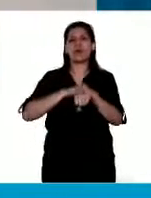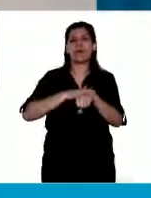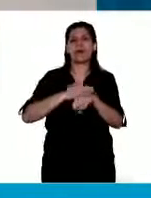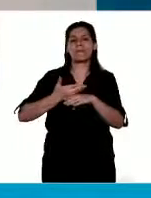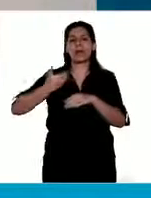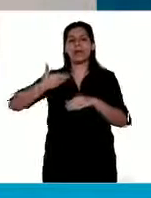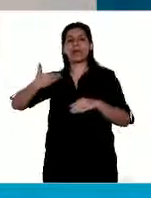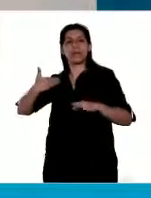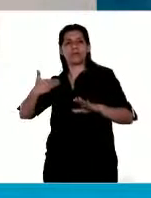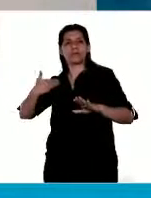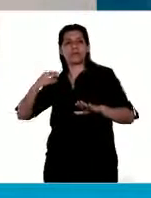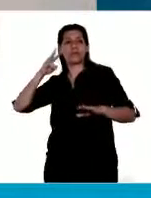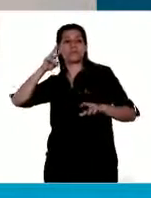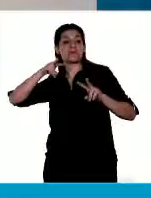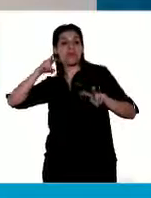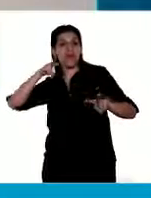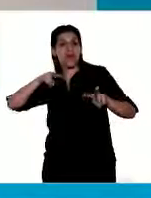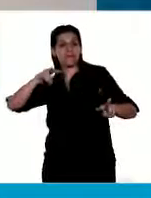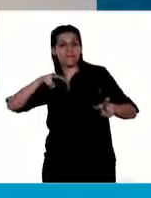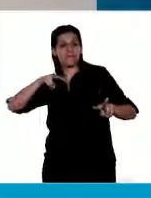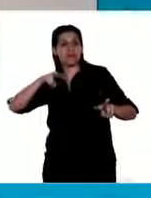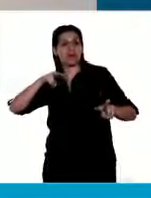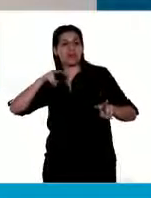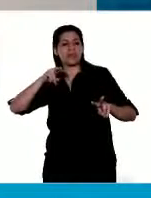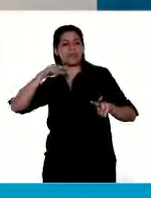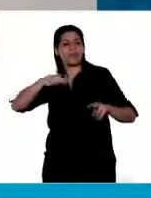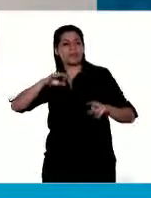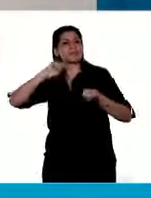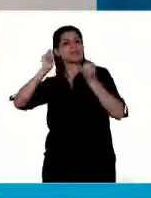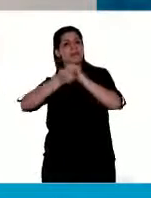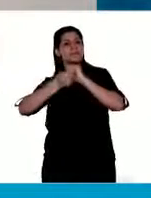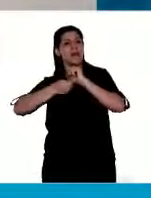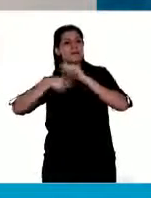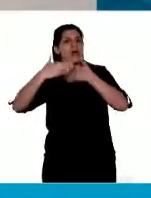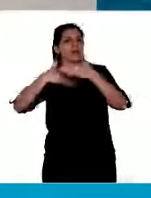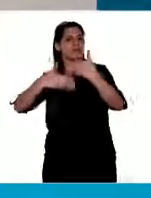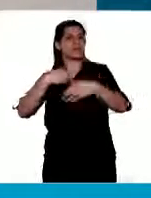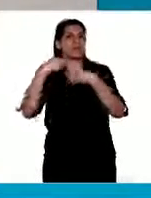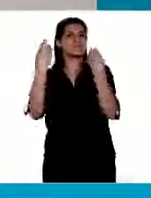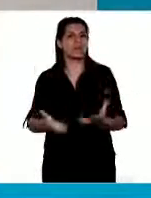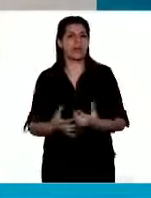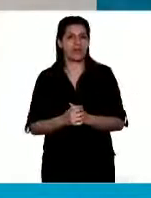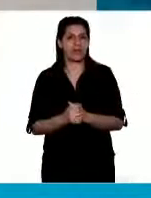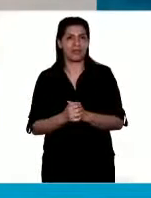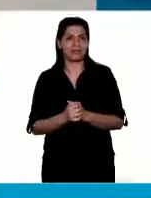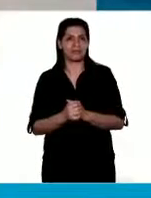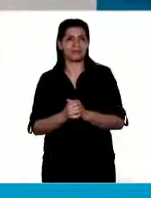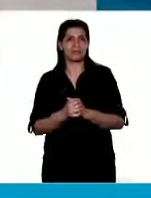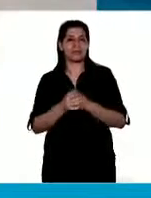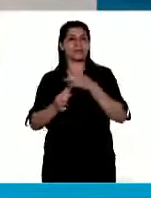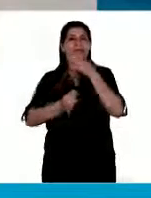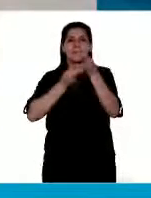mirada crítica, pero se tiene que trabajar para ser mejores. Y sobre todo, de vuelta, dialogando, señor